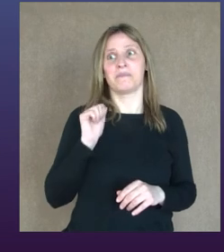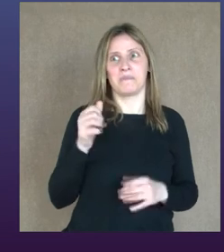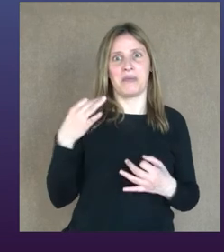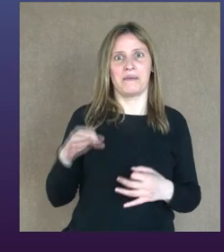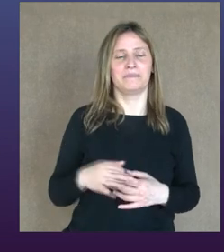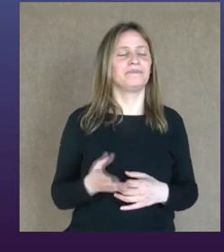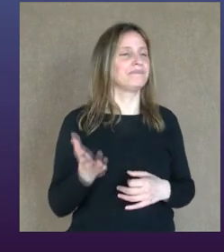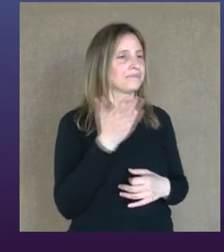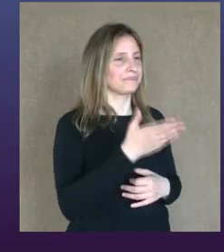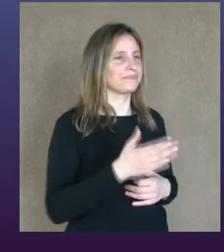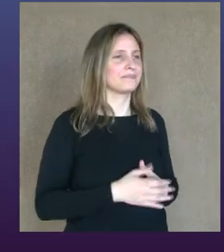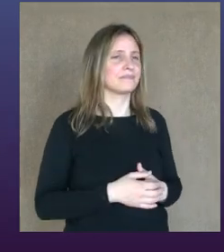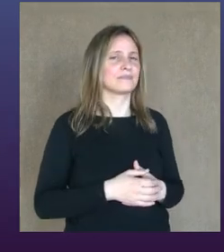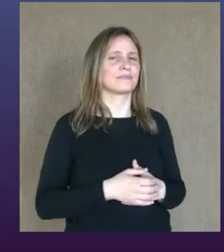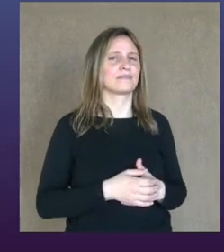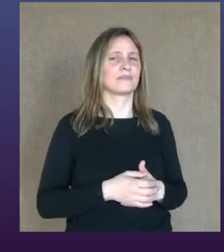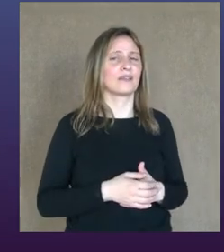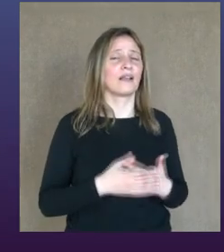bien. Adriana.